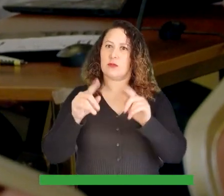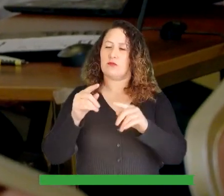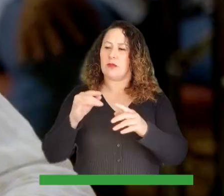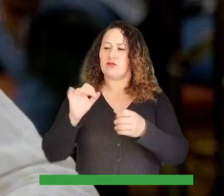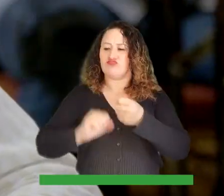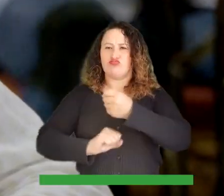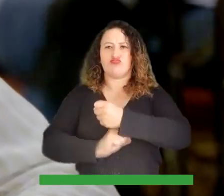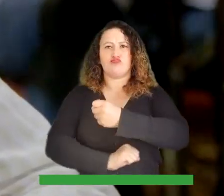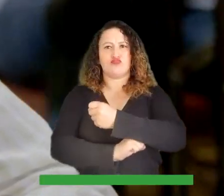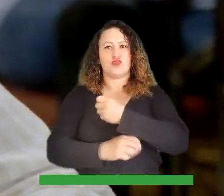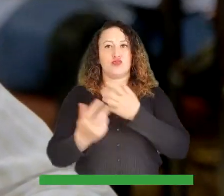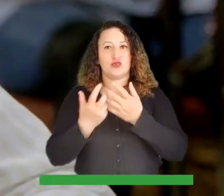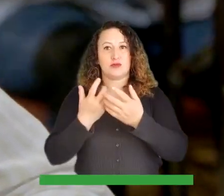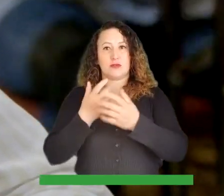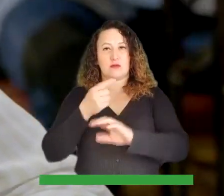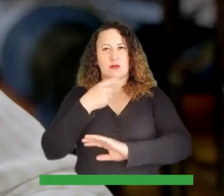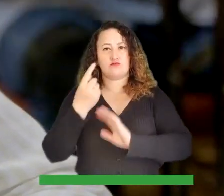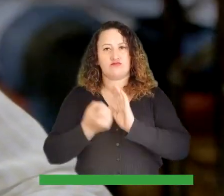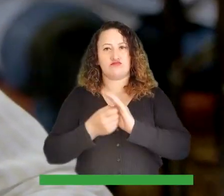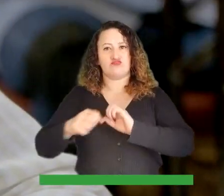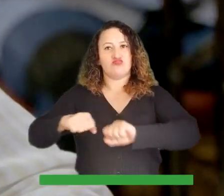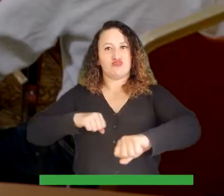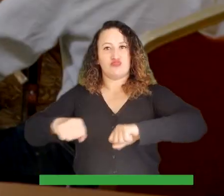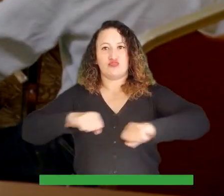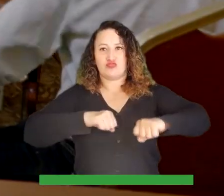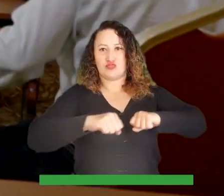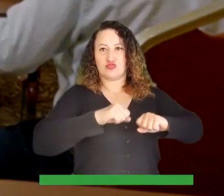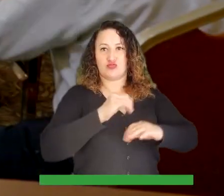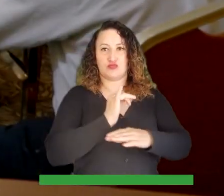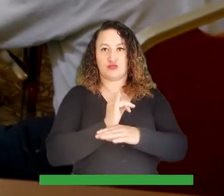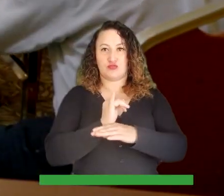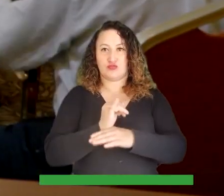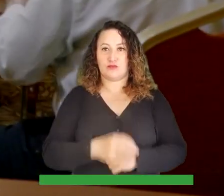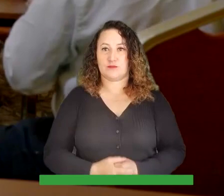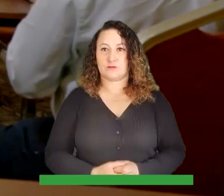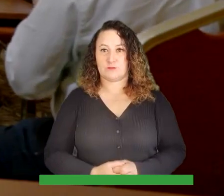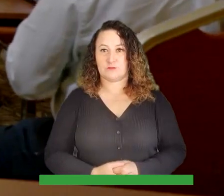seguir fortaleciendo nuestro sistema integrado de gestión institucional.